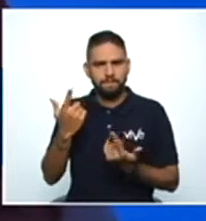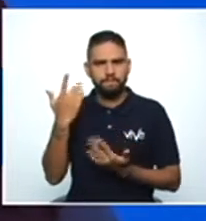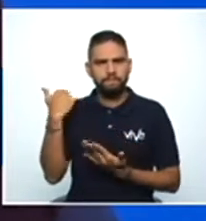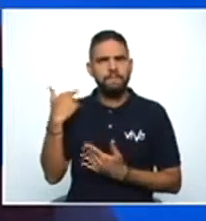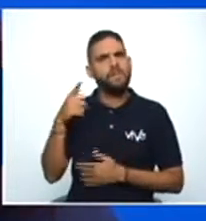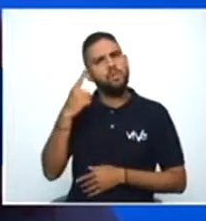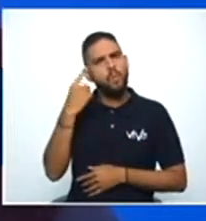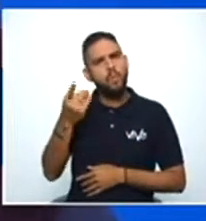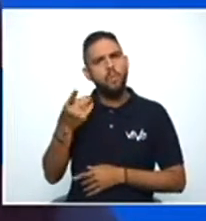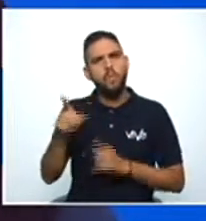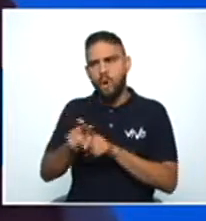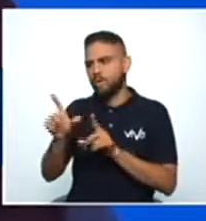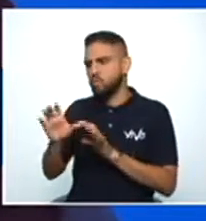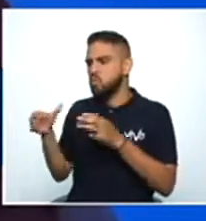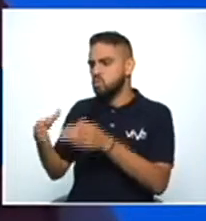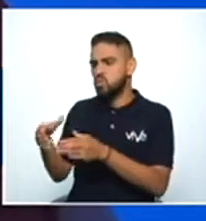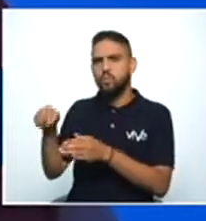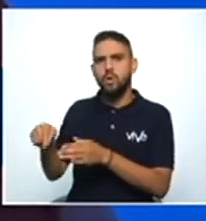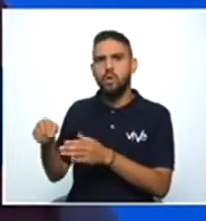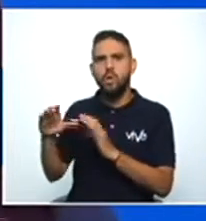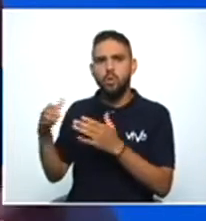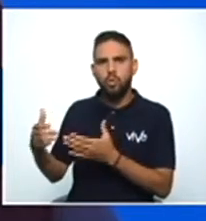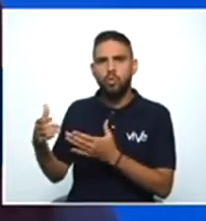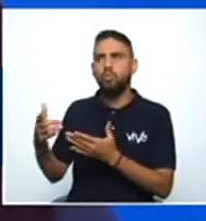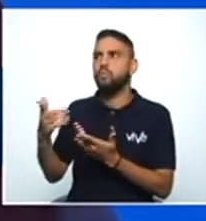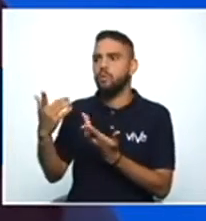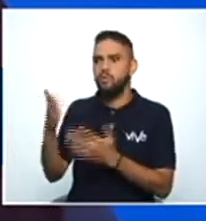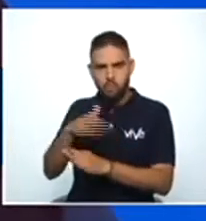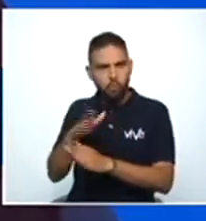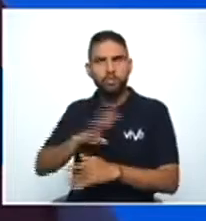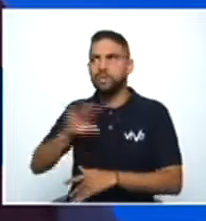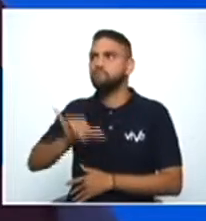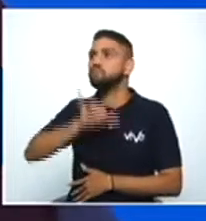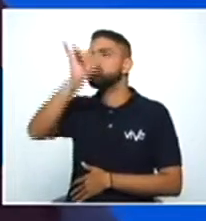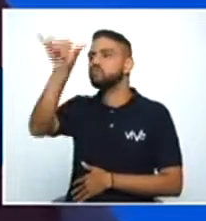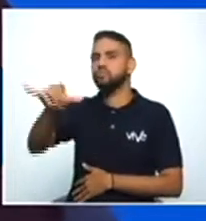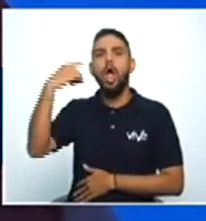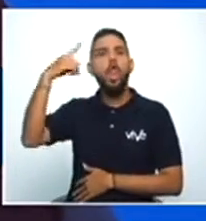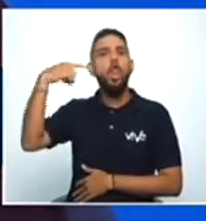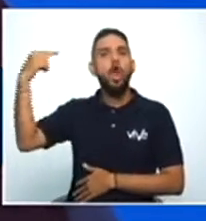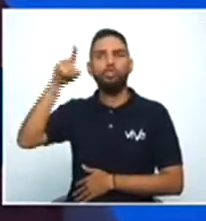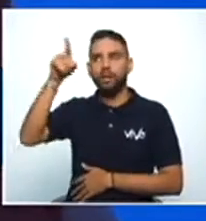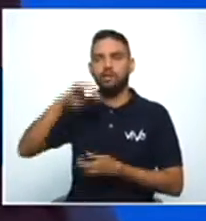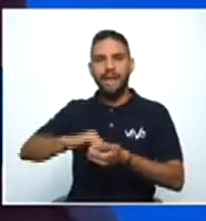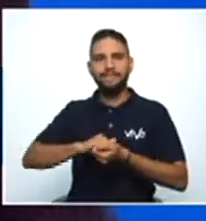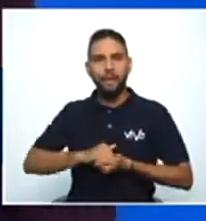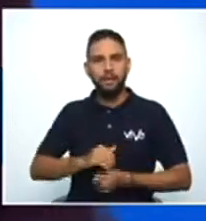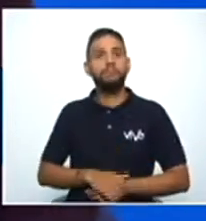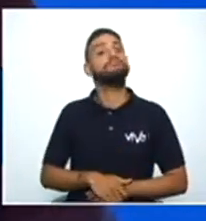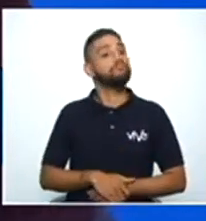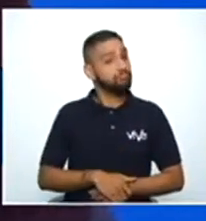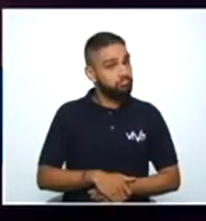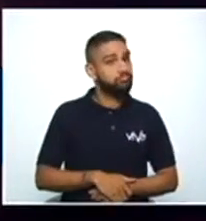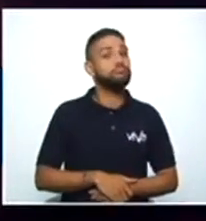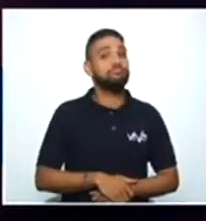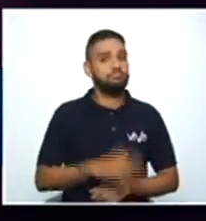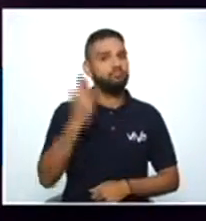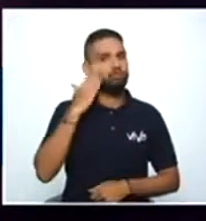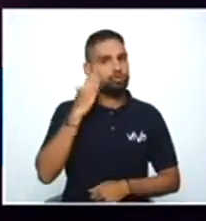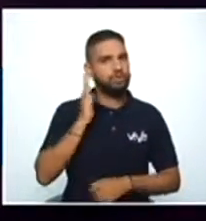me hace referencia por eso es que tenemos a un avión representando no como venezuela en el contexto europeo exacto obviamente tenemos una migración